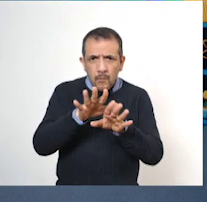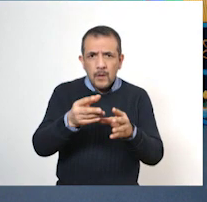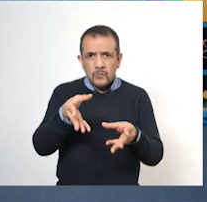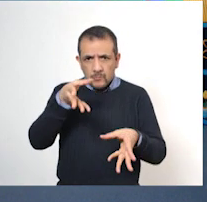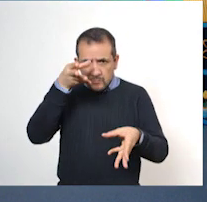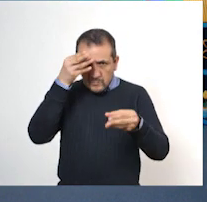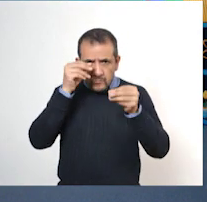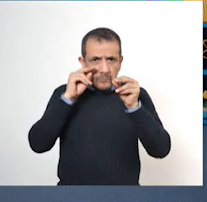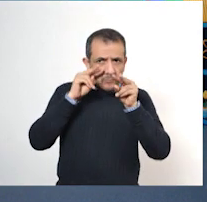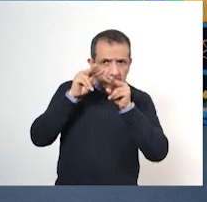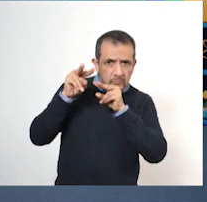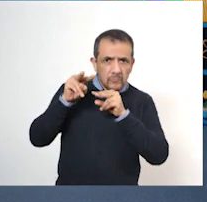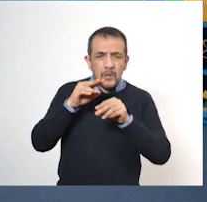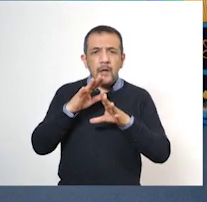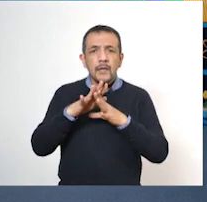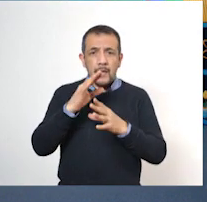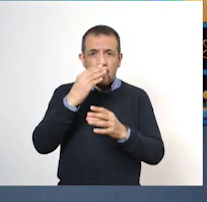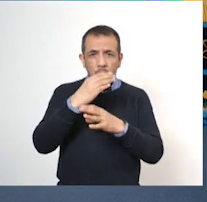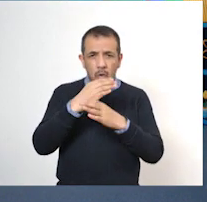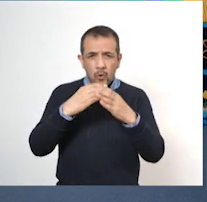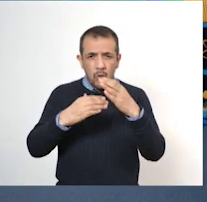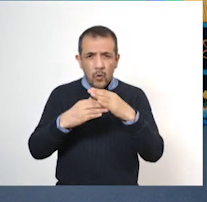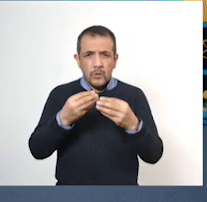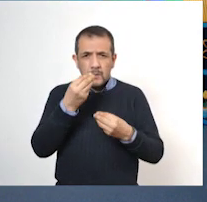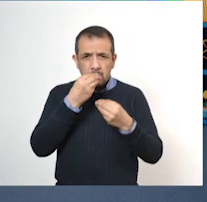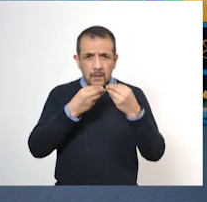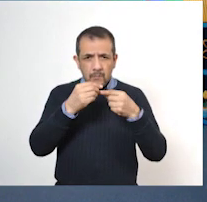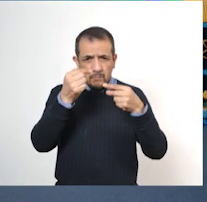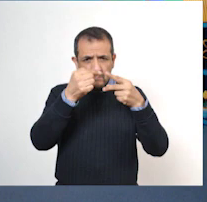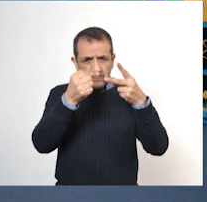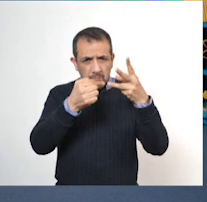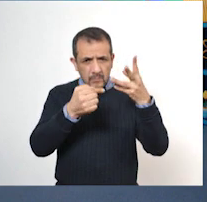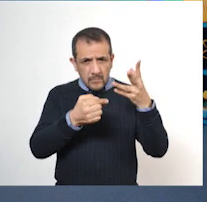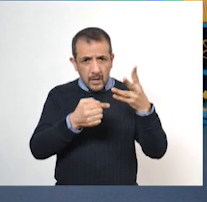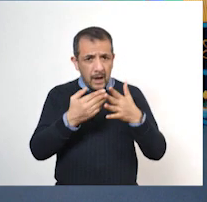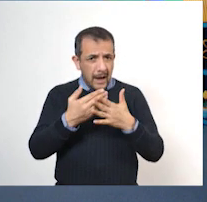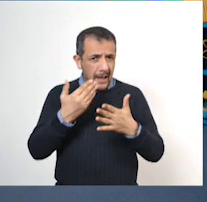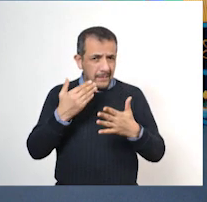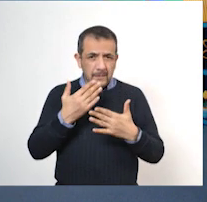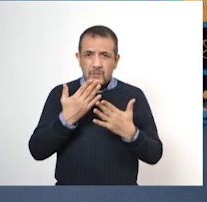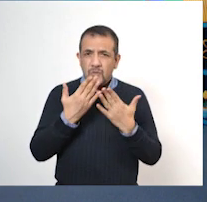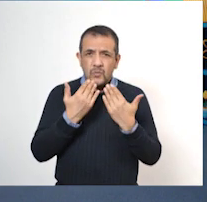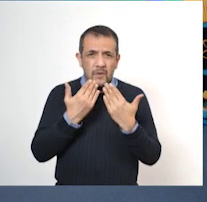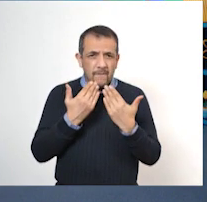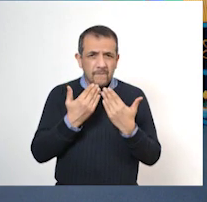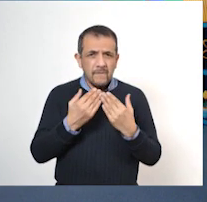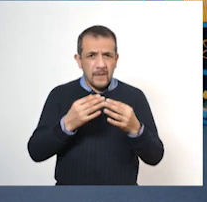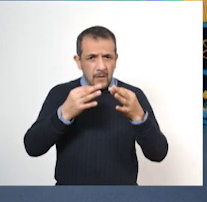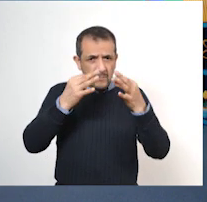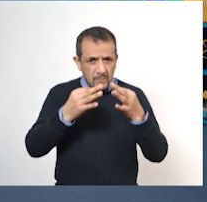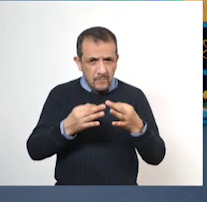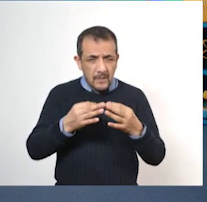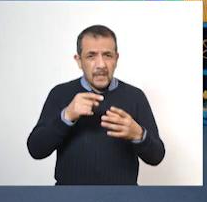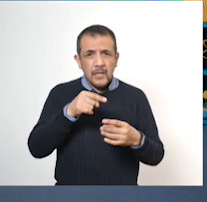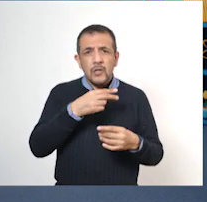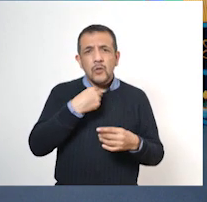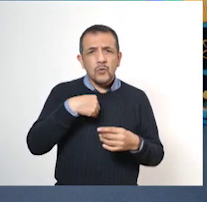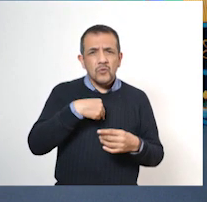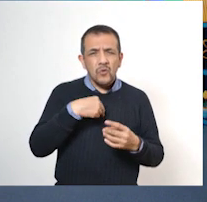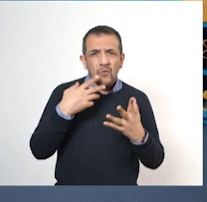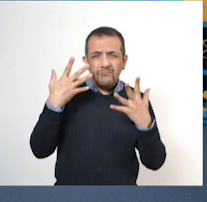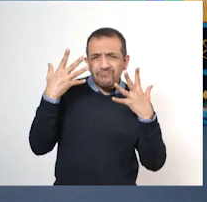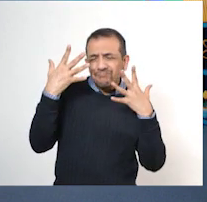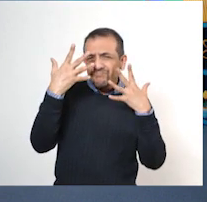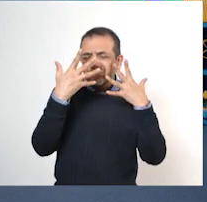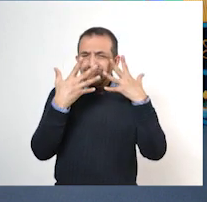como consumidoras y consumidores sobre las cualidades de los alimentos no habían sido las más adecuadas y nos provocaban una